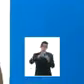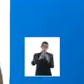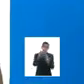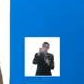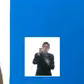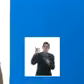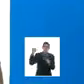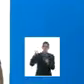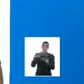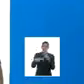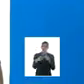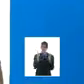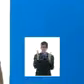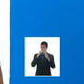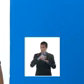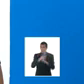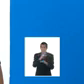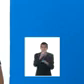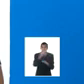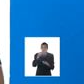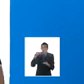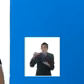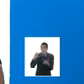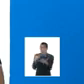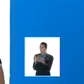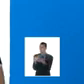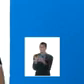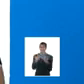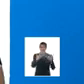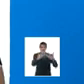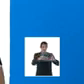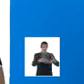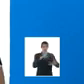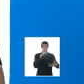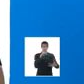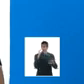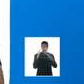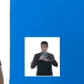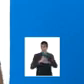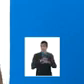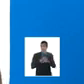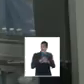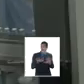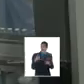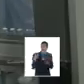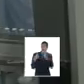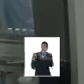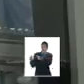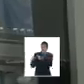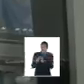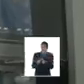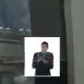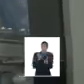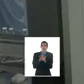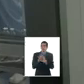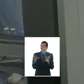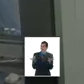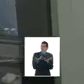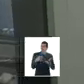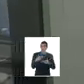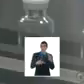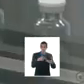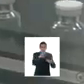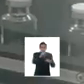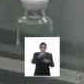líneas, por tanto ya están los productos saliendo de una manera paulatina a la distribución. La recuperación paulatina de